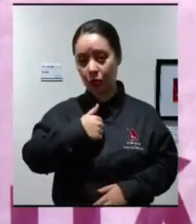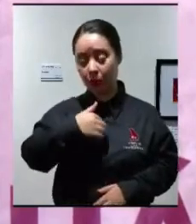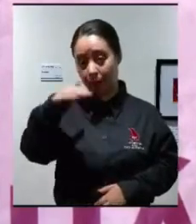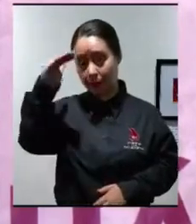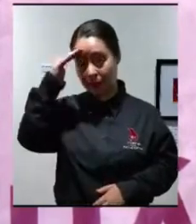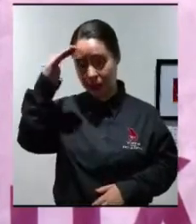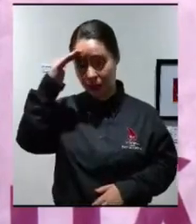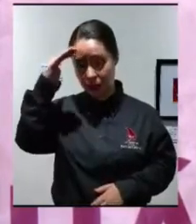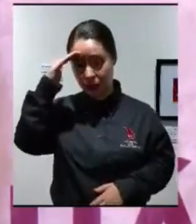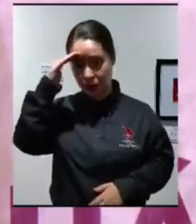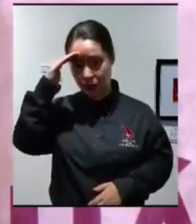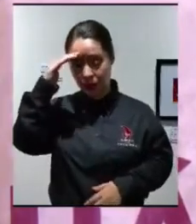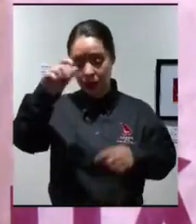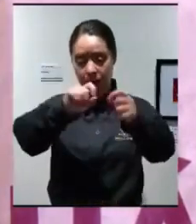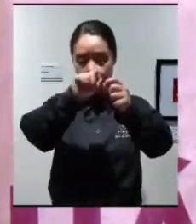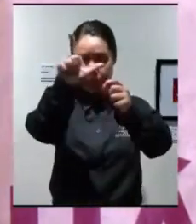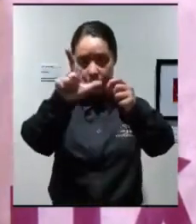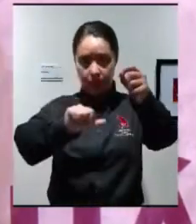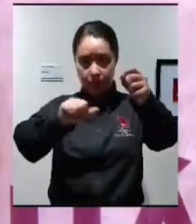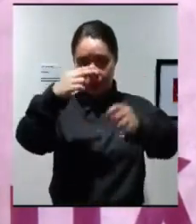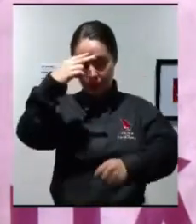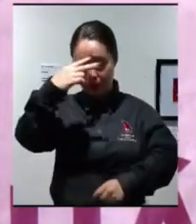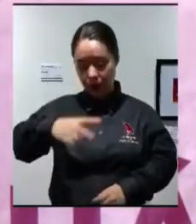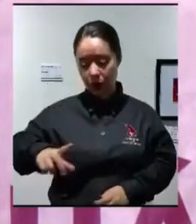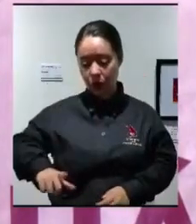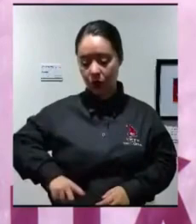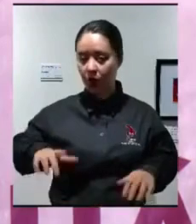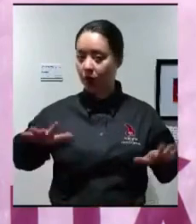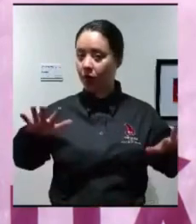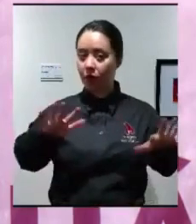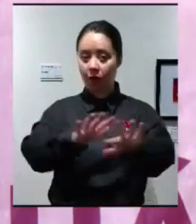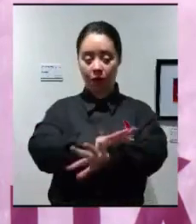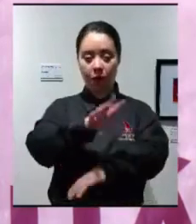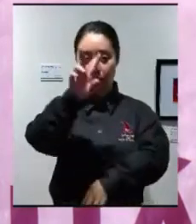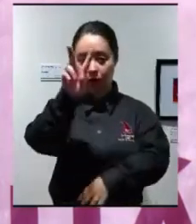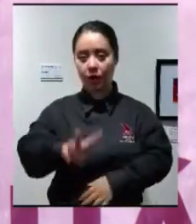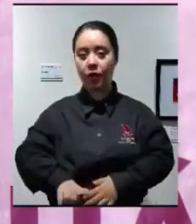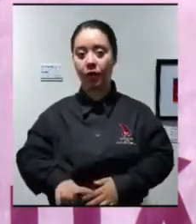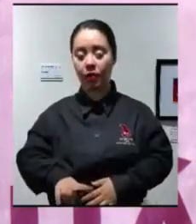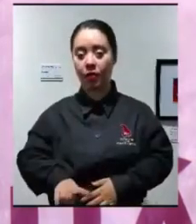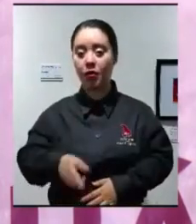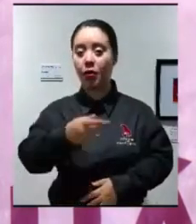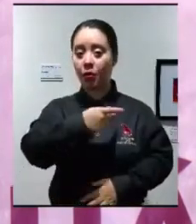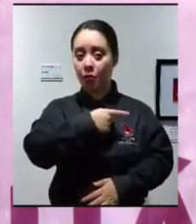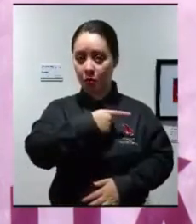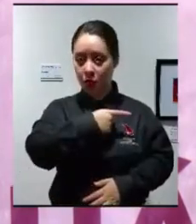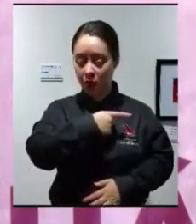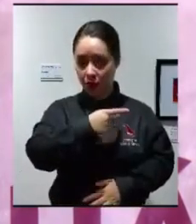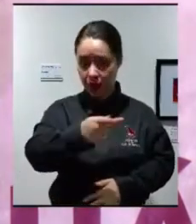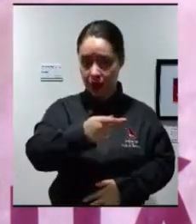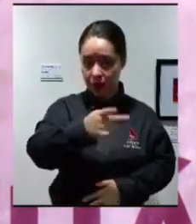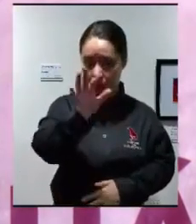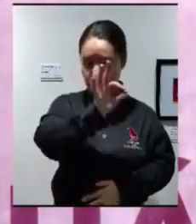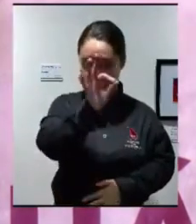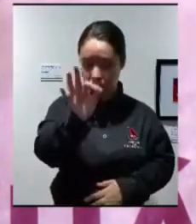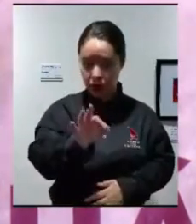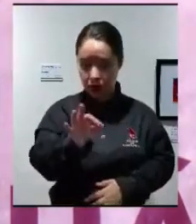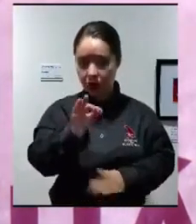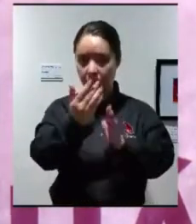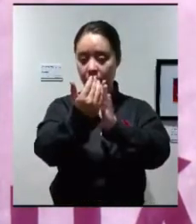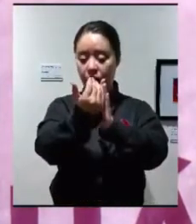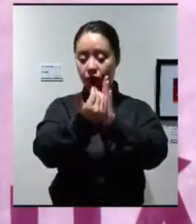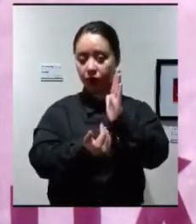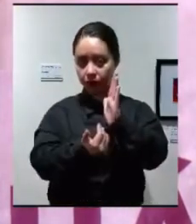muy relevante Ahí están los datos del coneval la pobreza en México ha reducido Por más que quieren